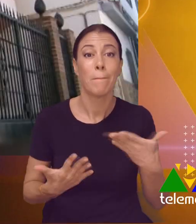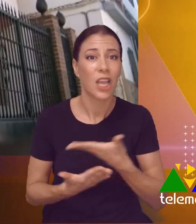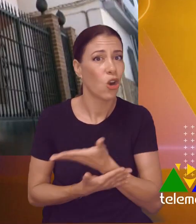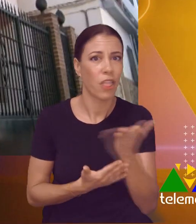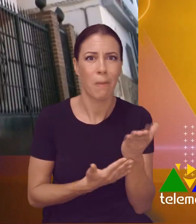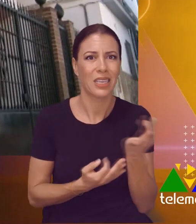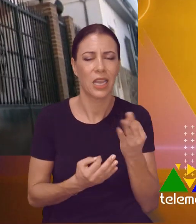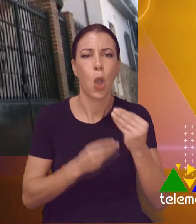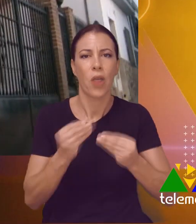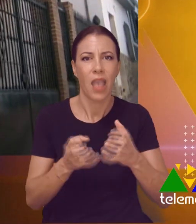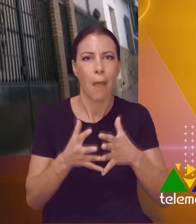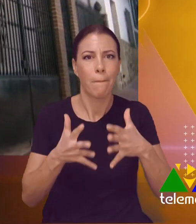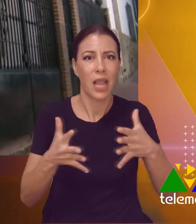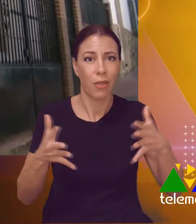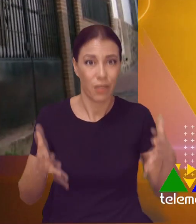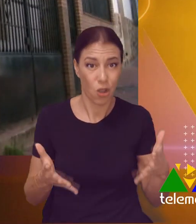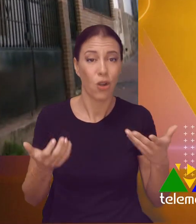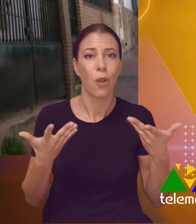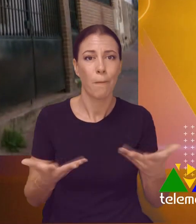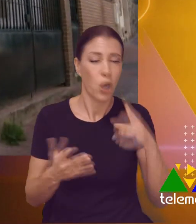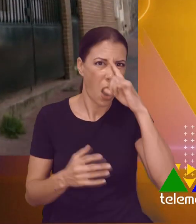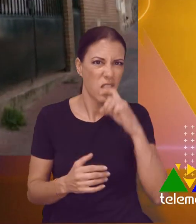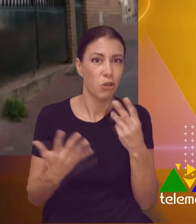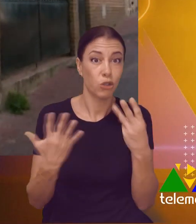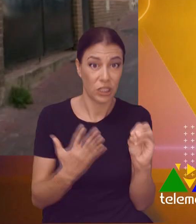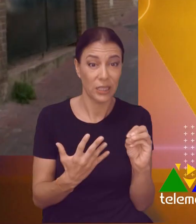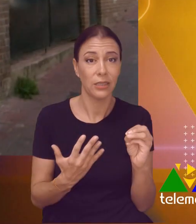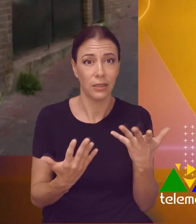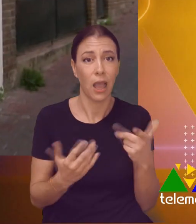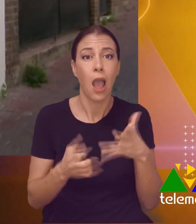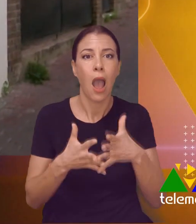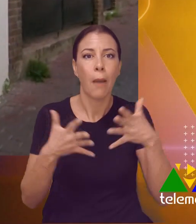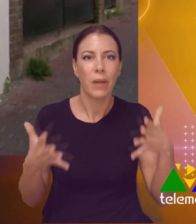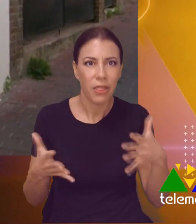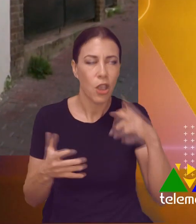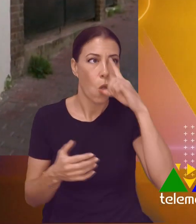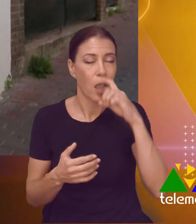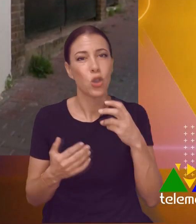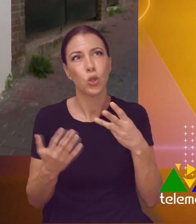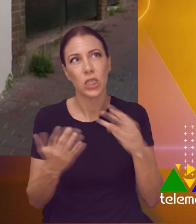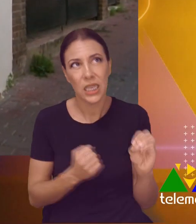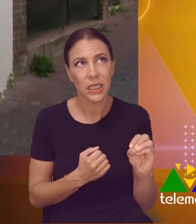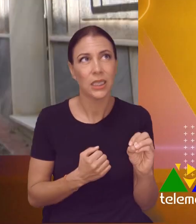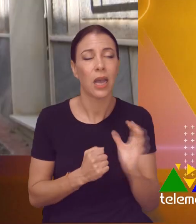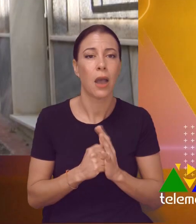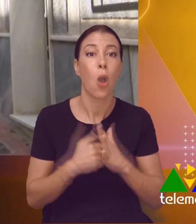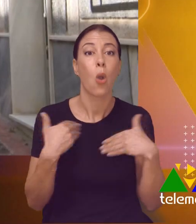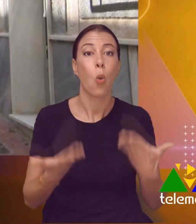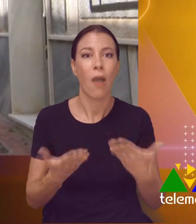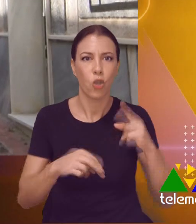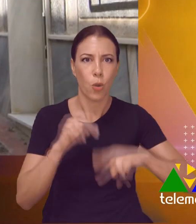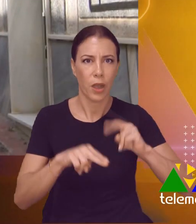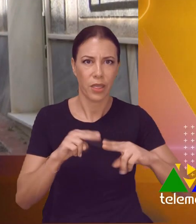ampliación de los años 80, la ampliación en los años 80, cuando se urbaniza toda esta zona.